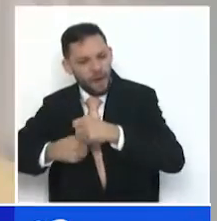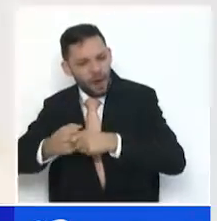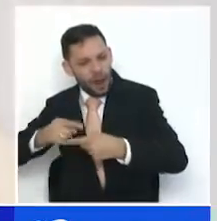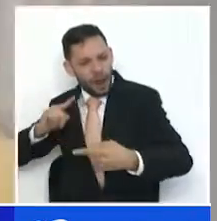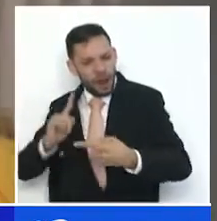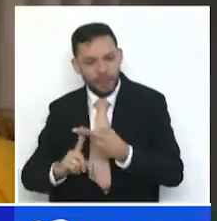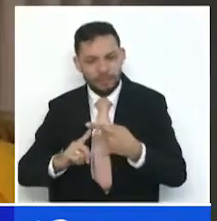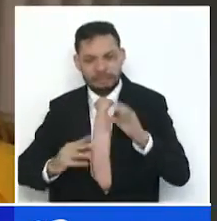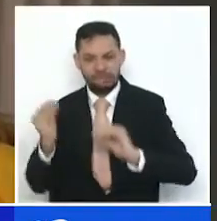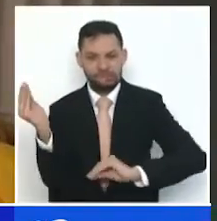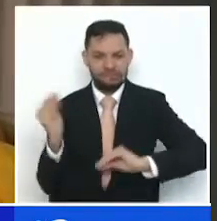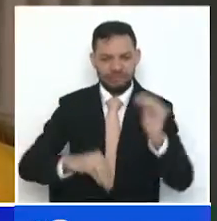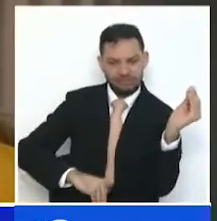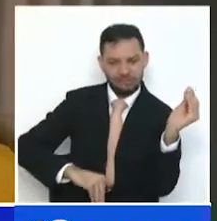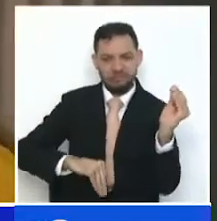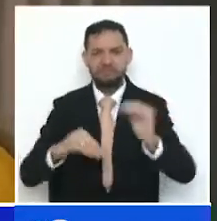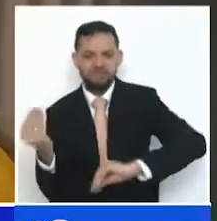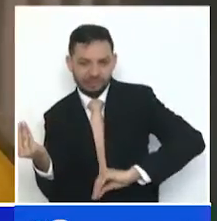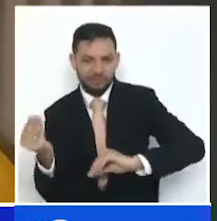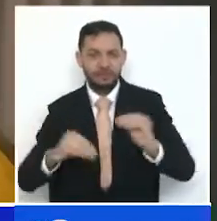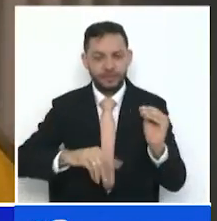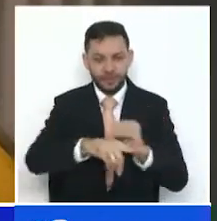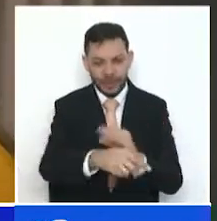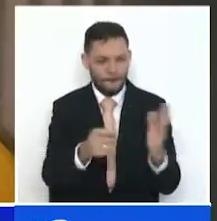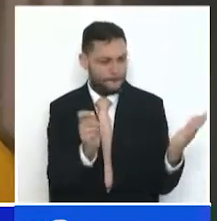del balance, es decir, hay una